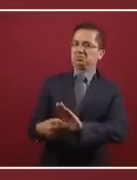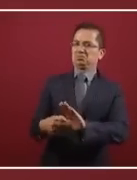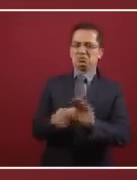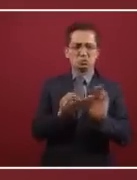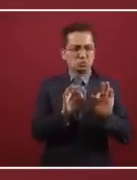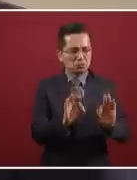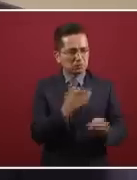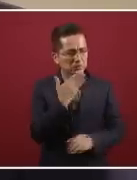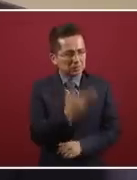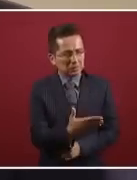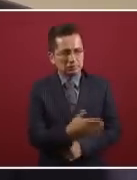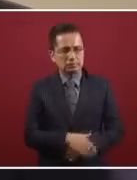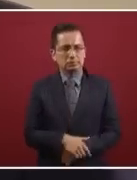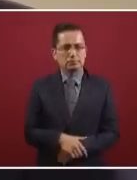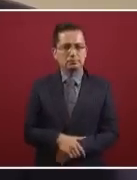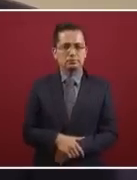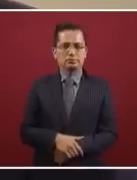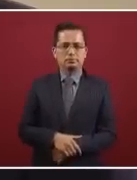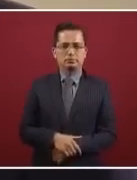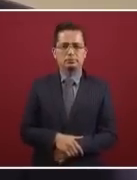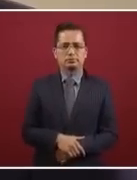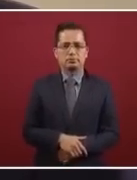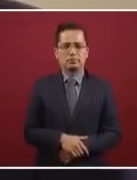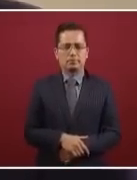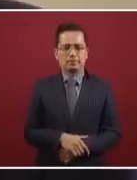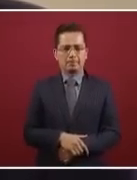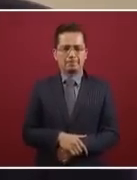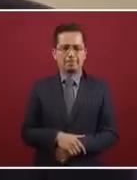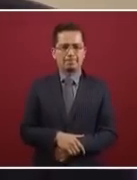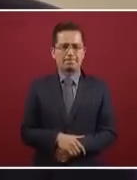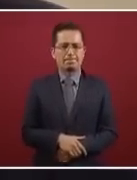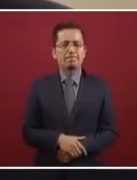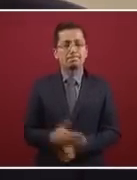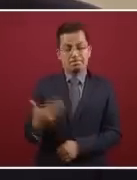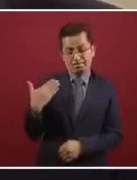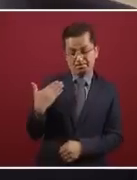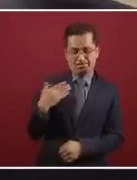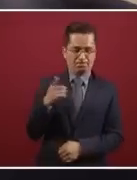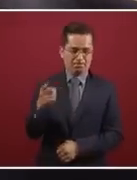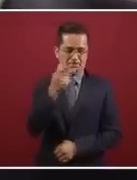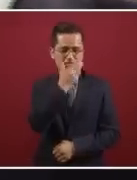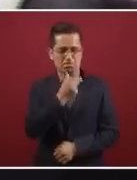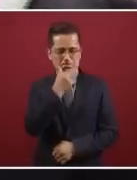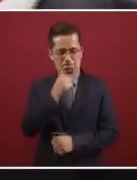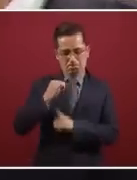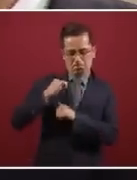No lo quiso mencionar aquí el fiscal general,